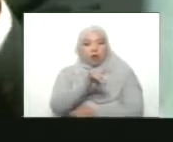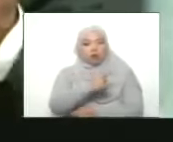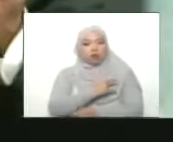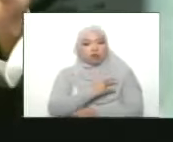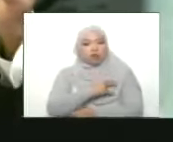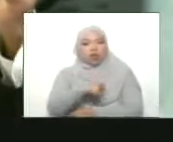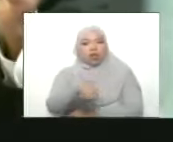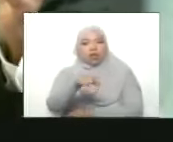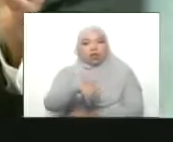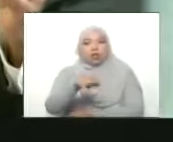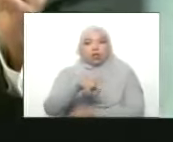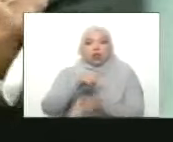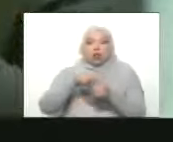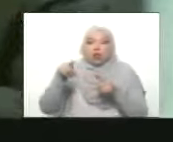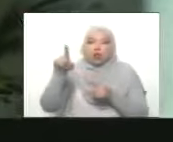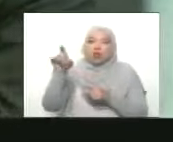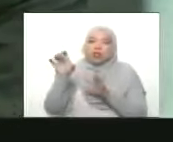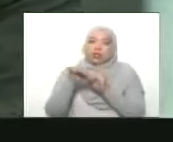San Agustín,